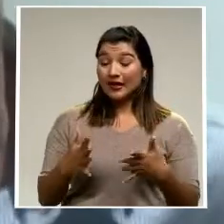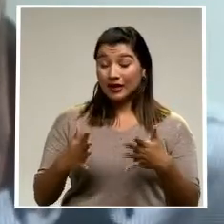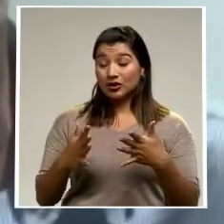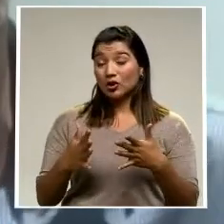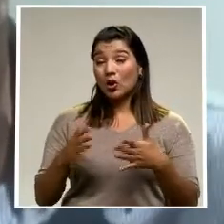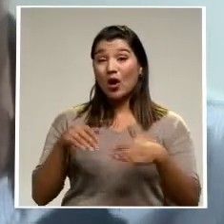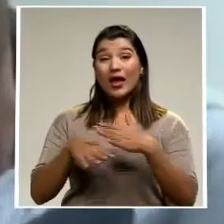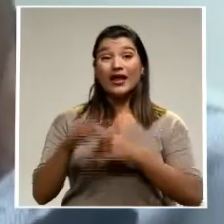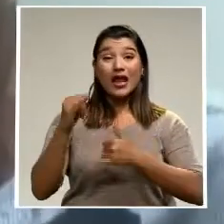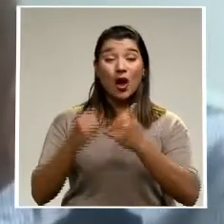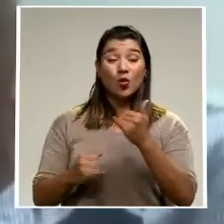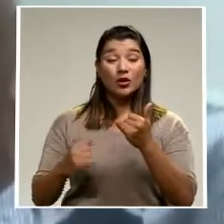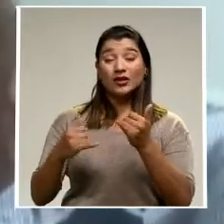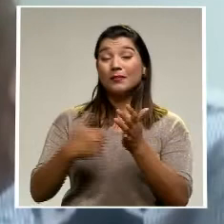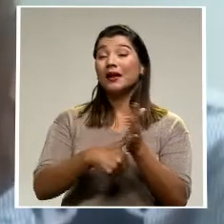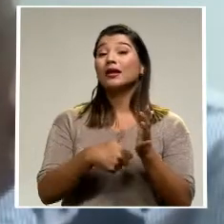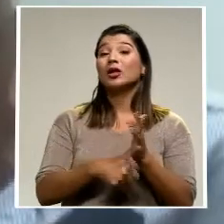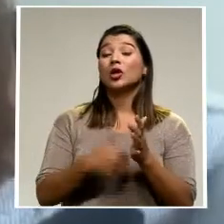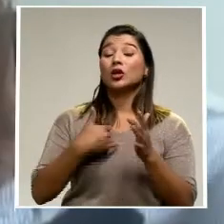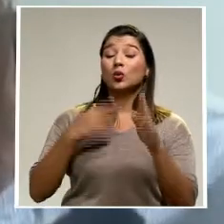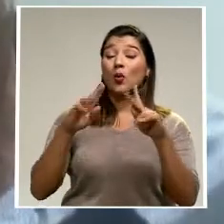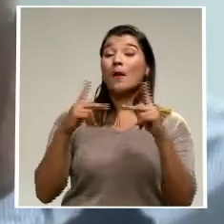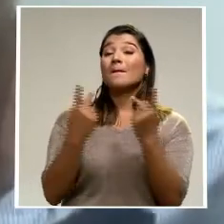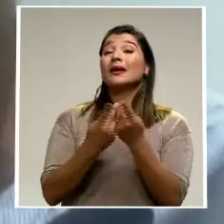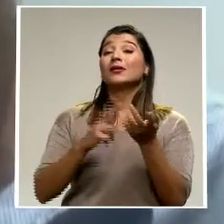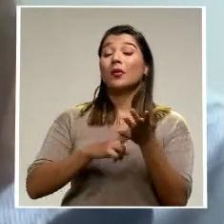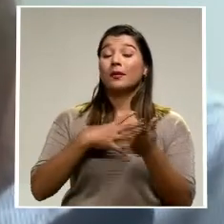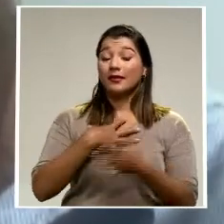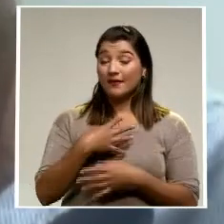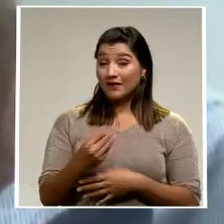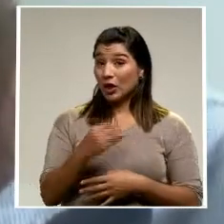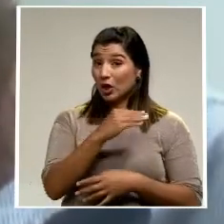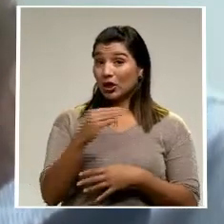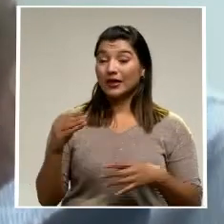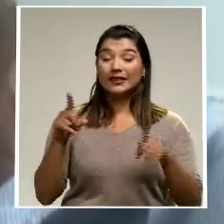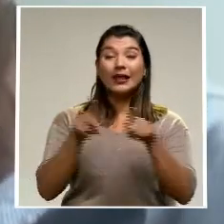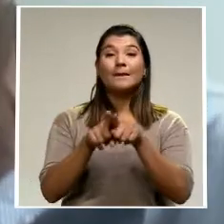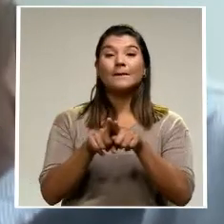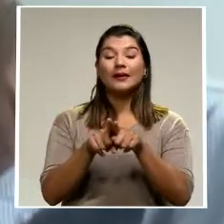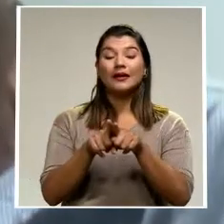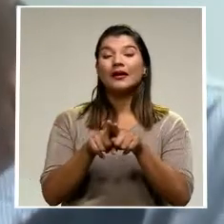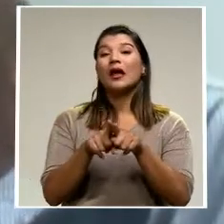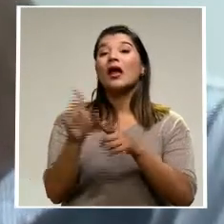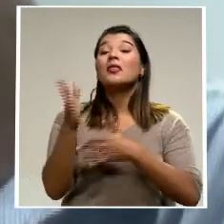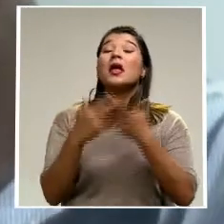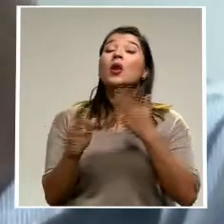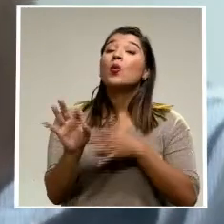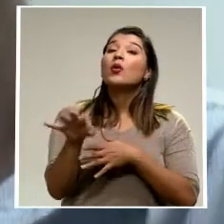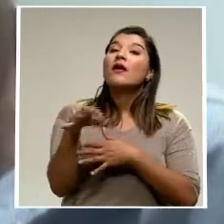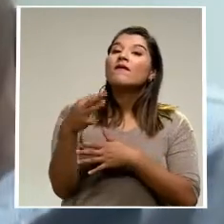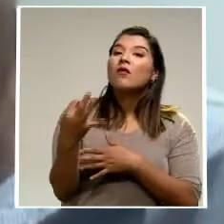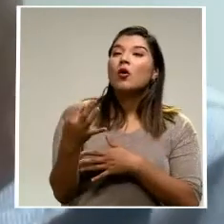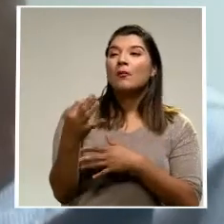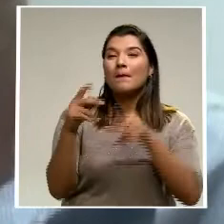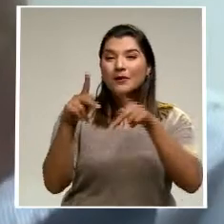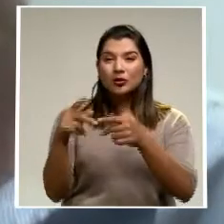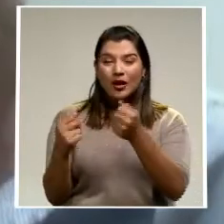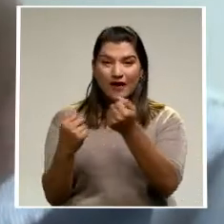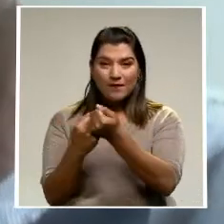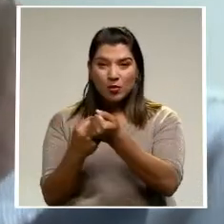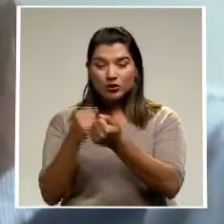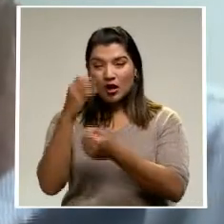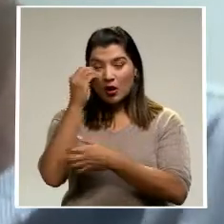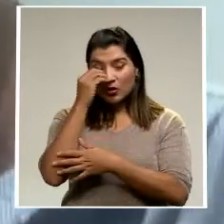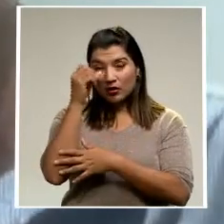que tuvo que enfrentar el Partido de Liberación Nacional, y además estaría también de alguna manera el arismo. Entonces,